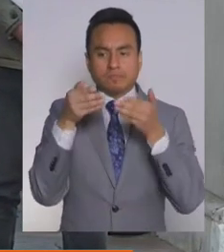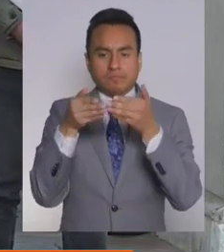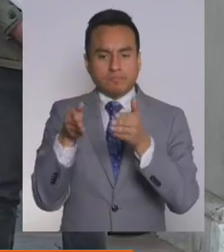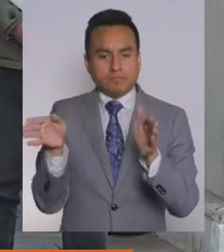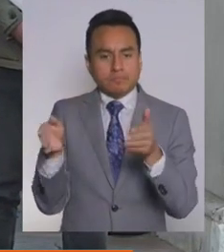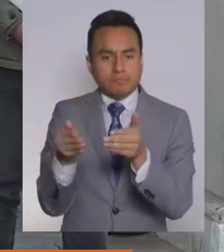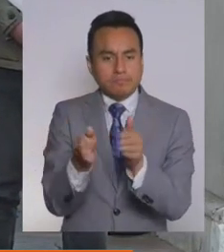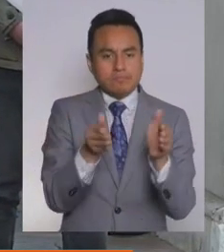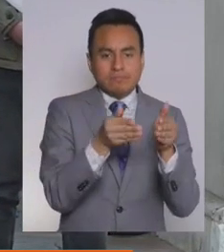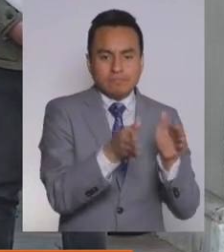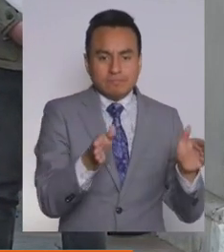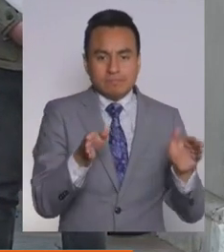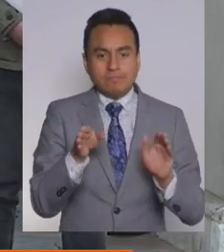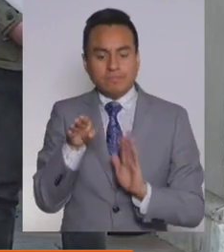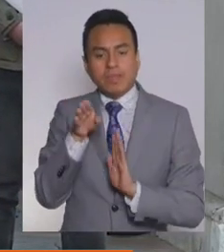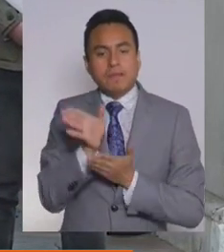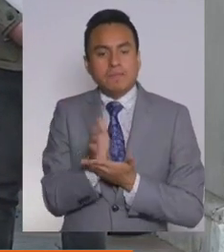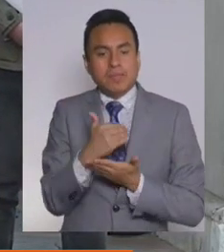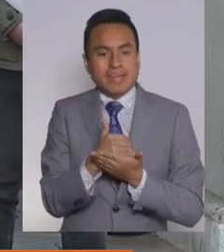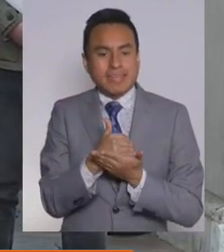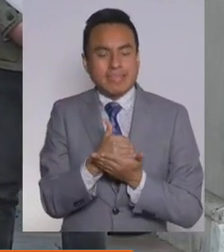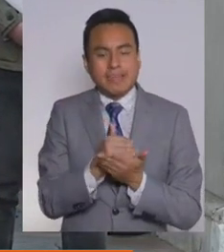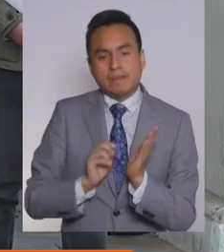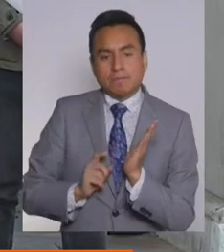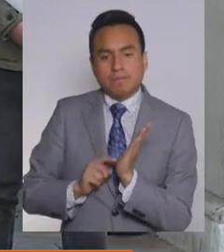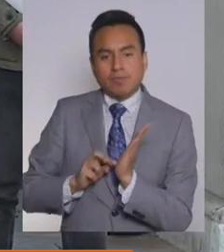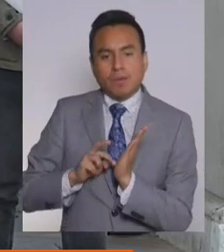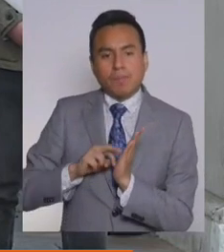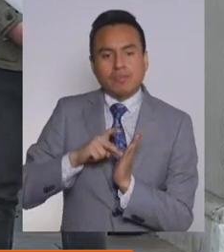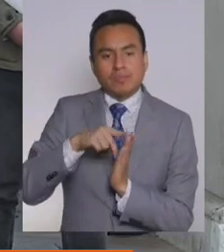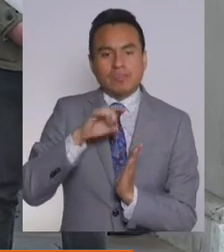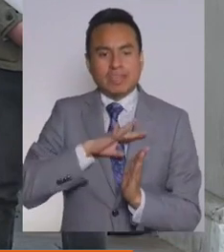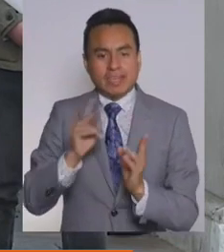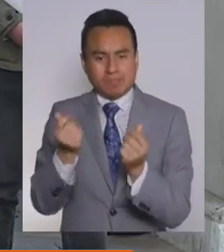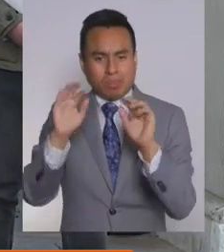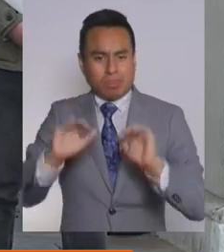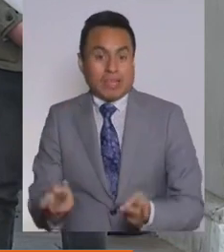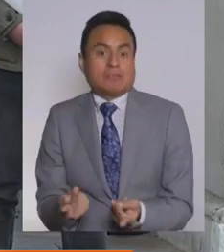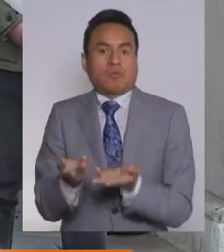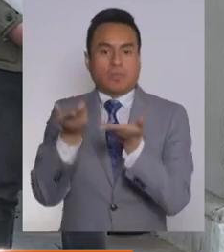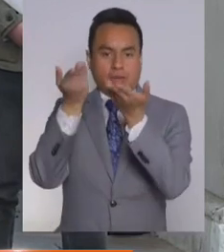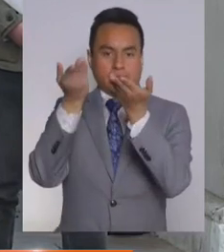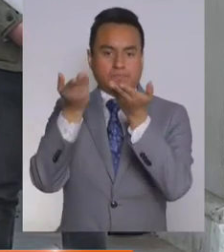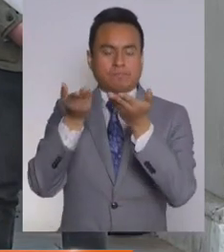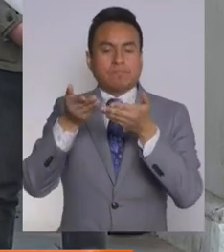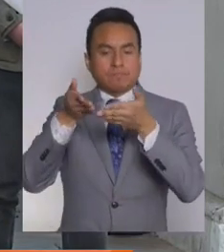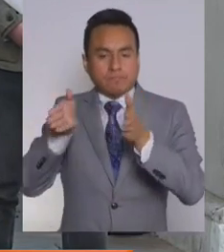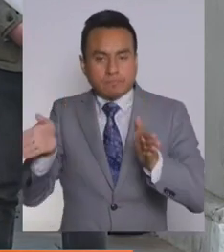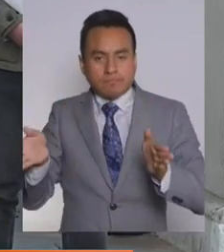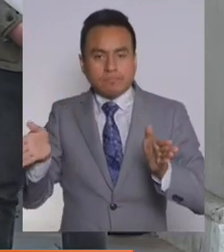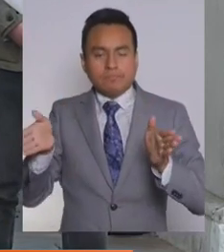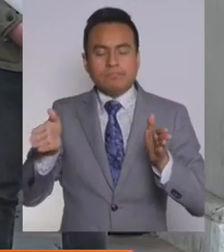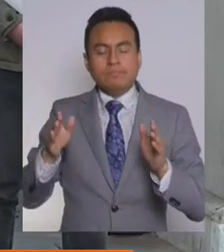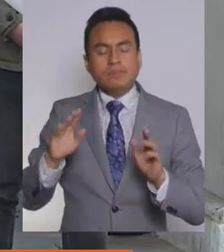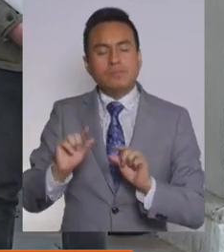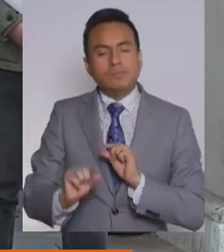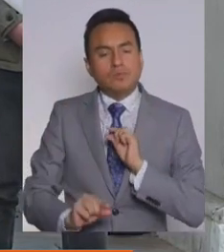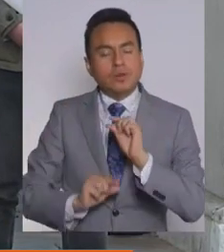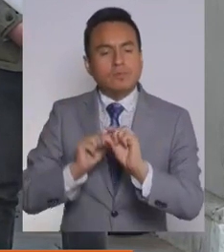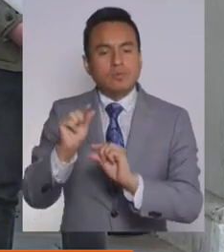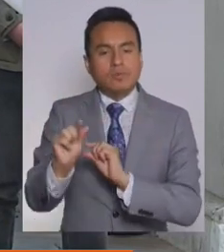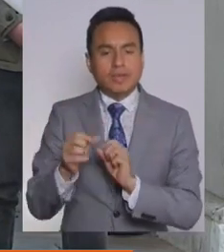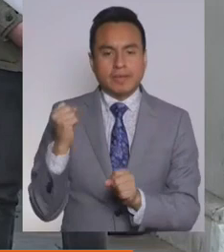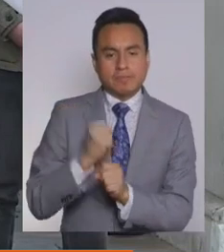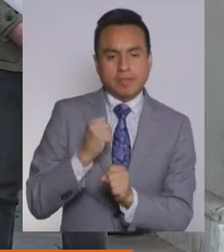espacios en este plan paso a paso Chile se recupera, vamos abriendo espacio para ir recuperando